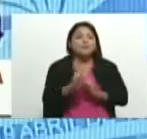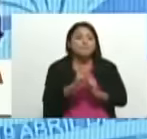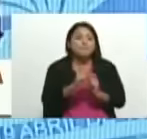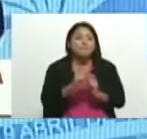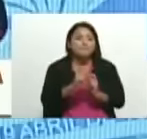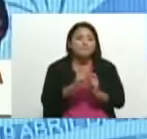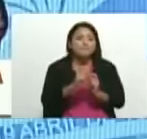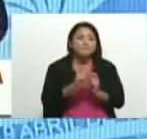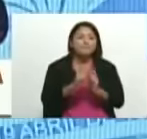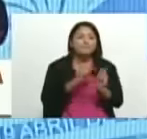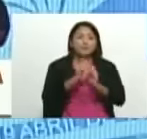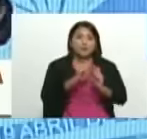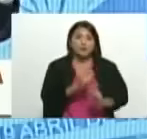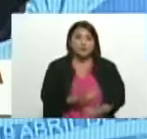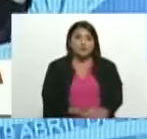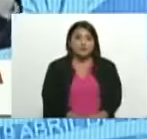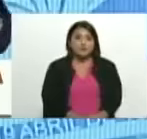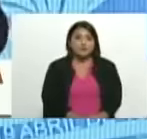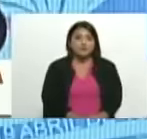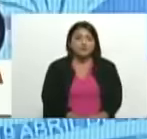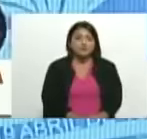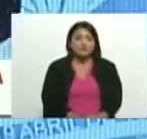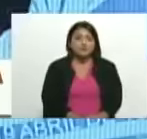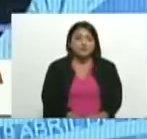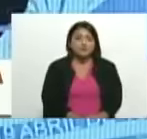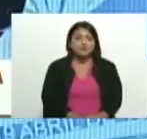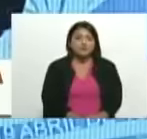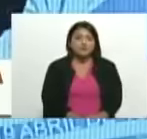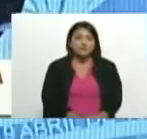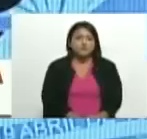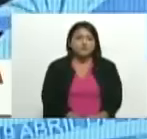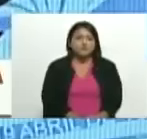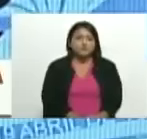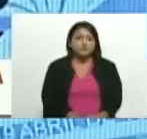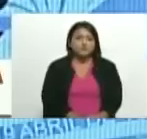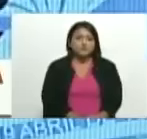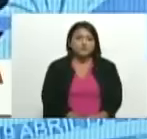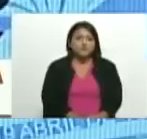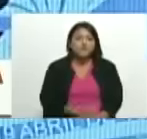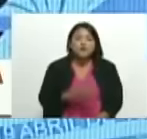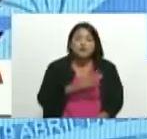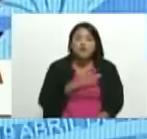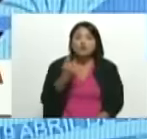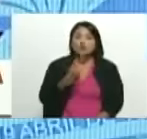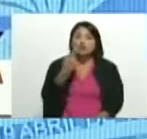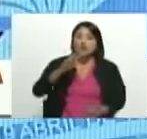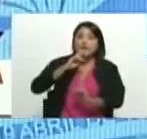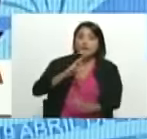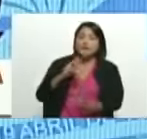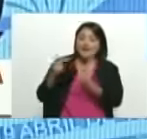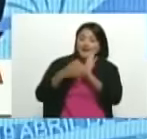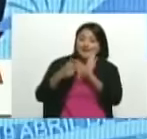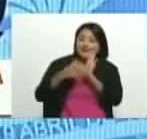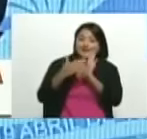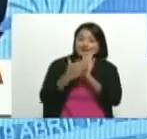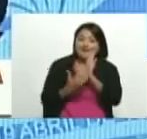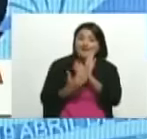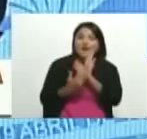¿Ah? Ah, no, es que justamente creí que te había respondido. Yo solamente atiendo lo que está aquí. Y lo que está aquí es lo que está